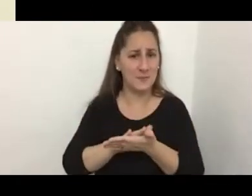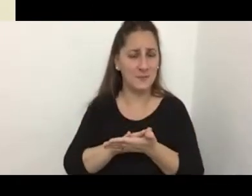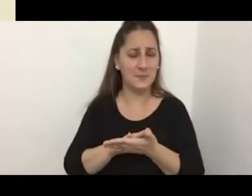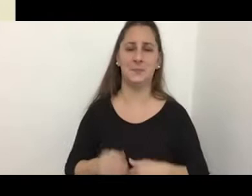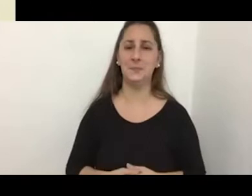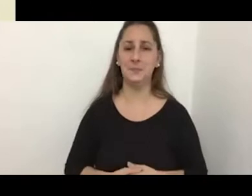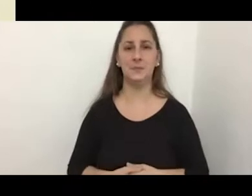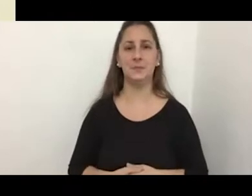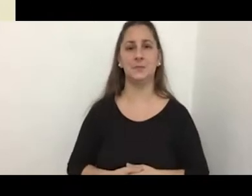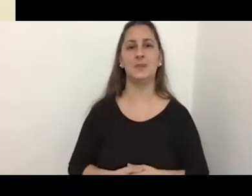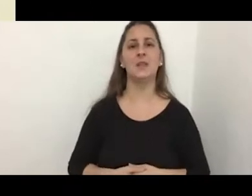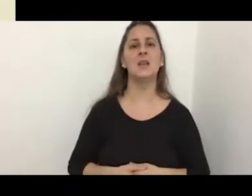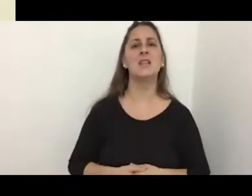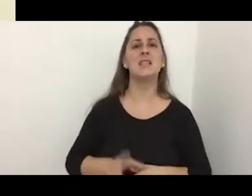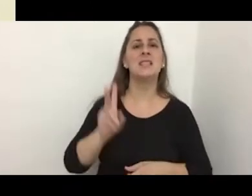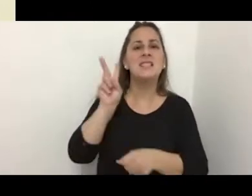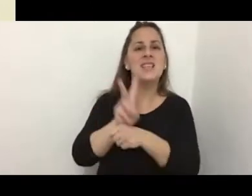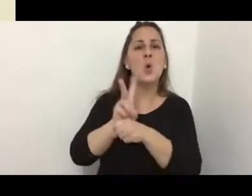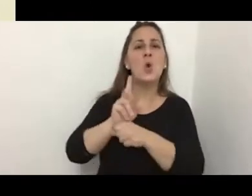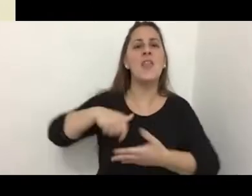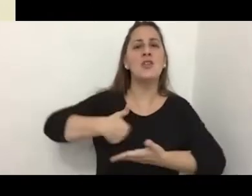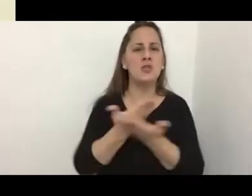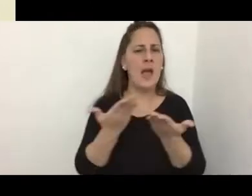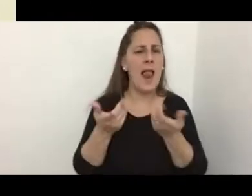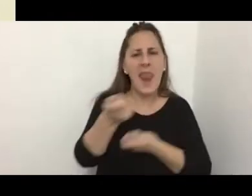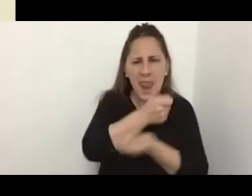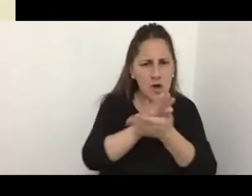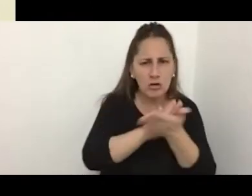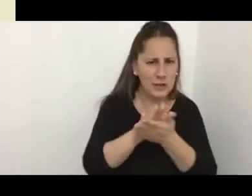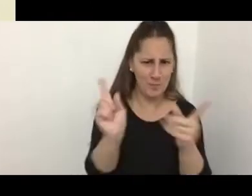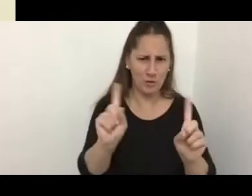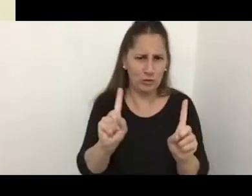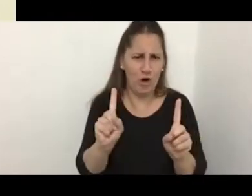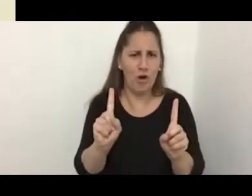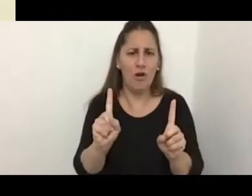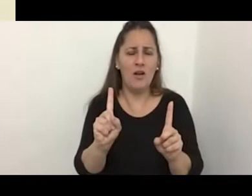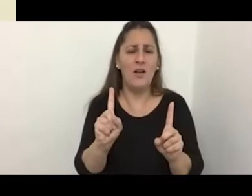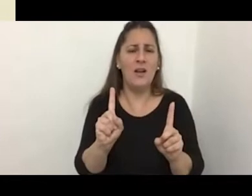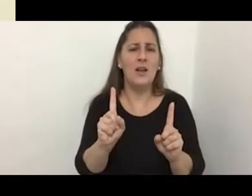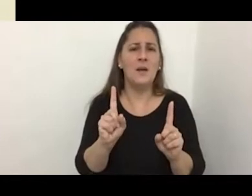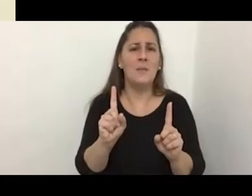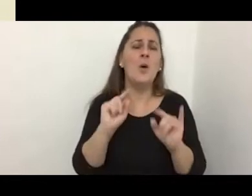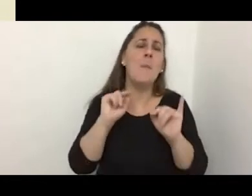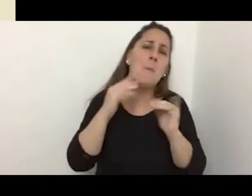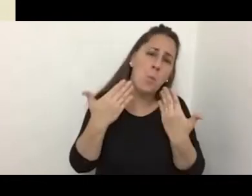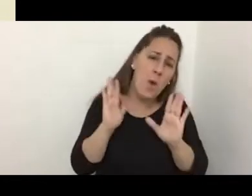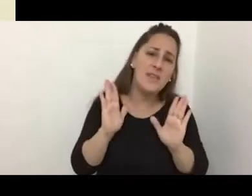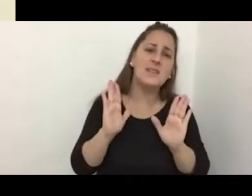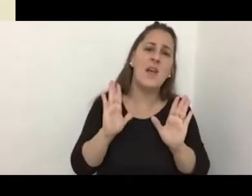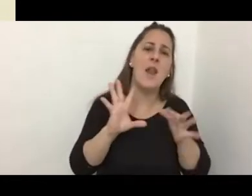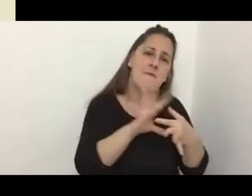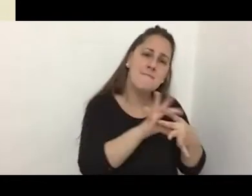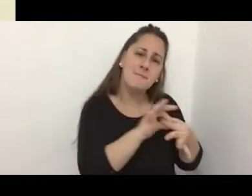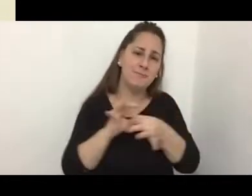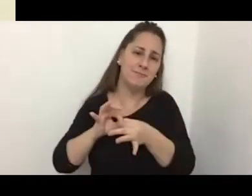La seguridad social, que no es que negociemos sobre la seguridad social, pero podemos sí, en articulación con el